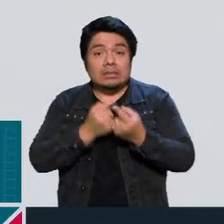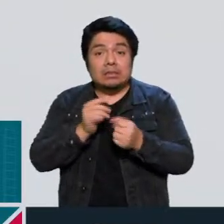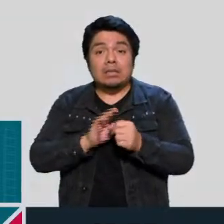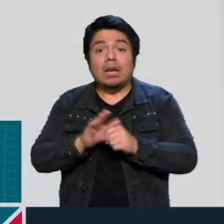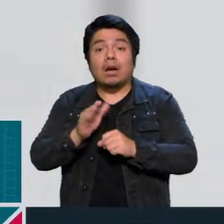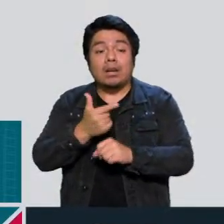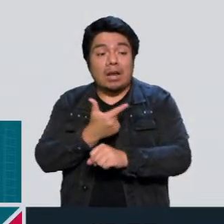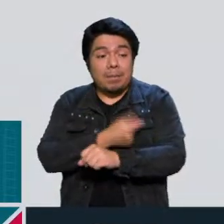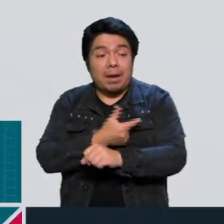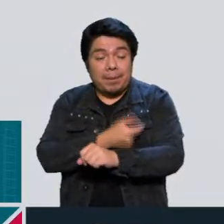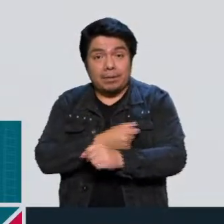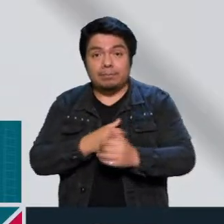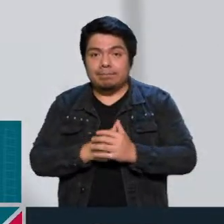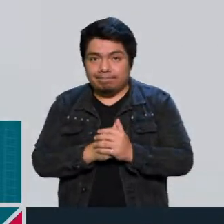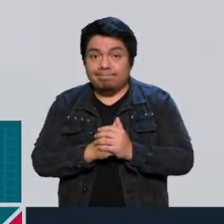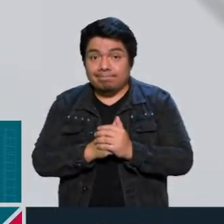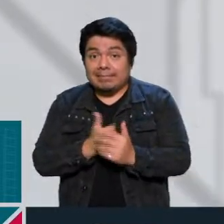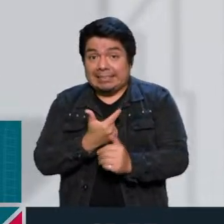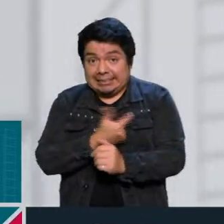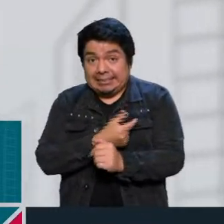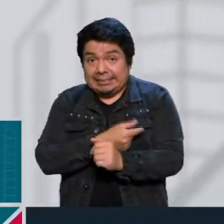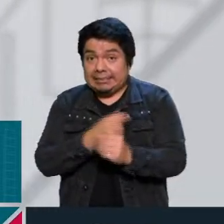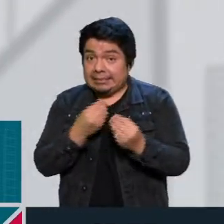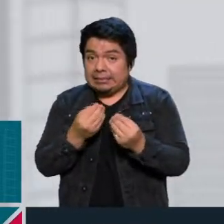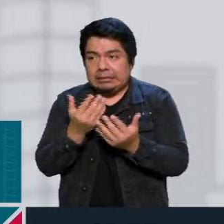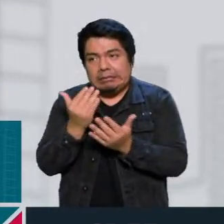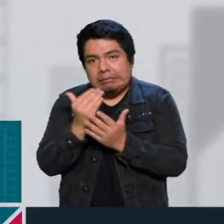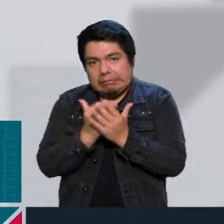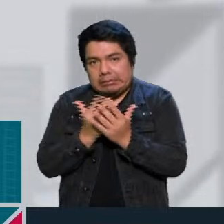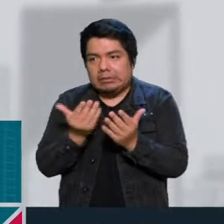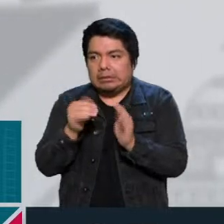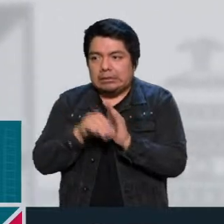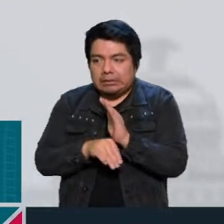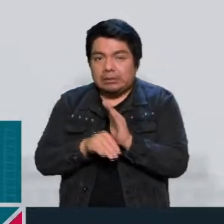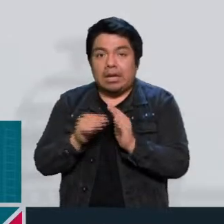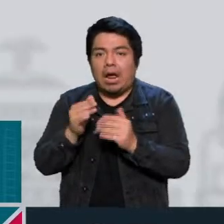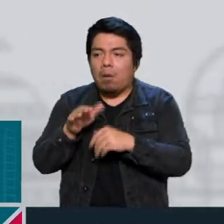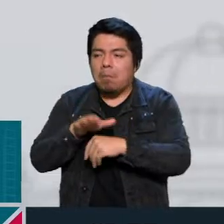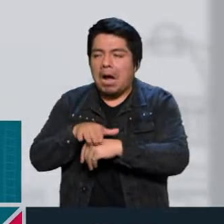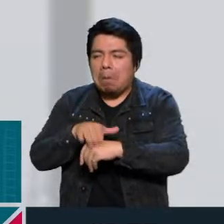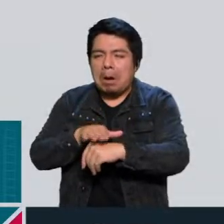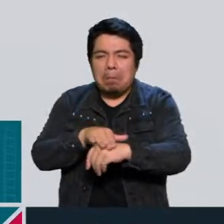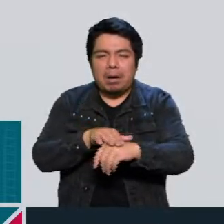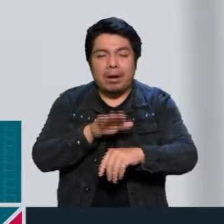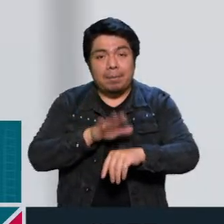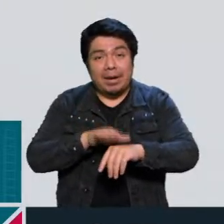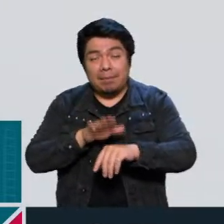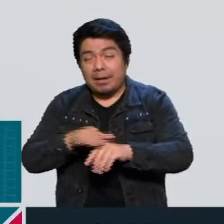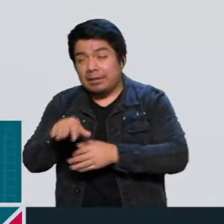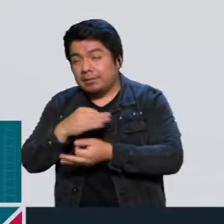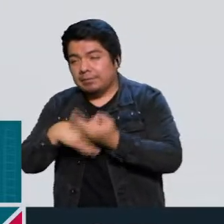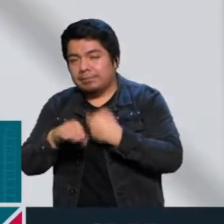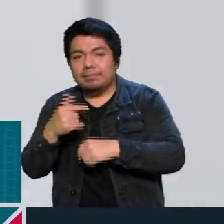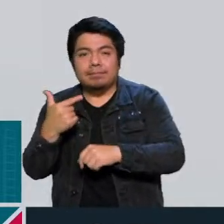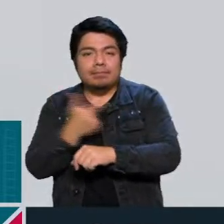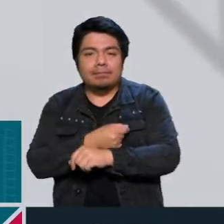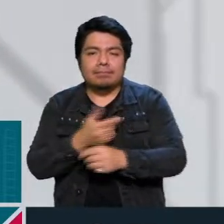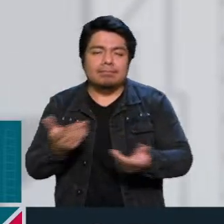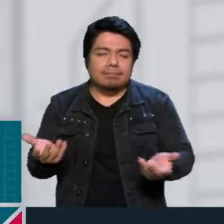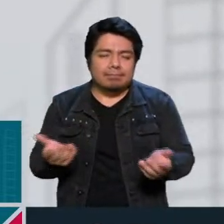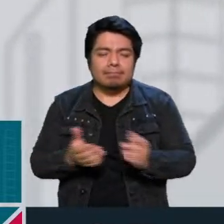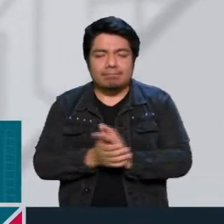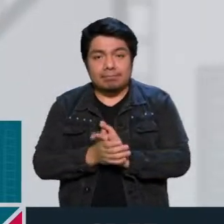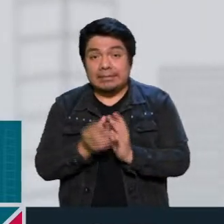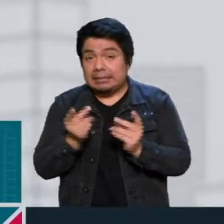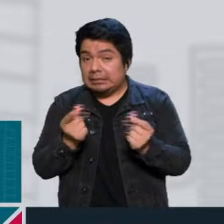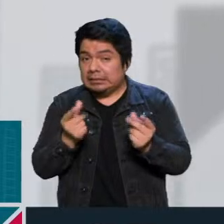de la vacunación. Tenemos vacunación ahorita muy deficiente, entonces están haciendo campañas, se va a tratar de adquirir las vacunas lo más pronto posible